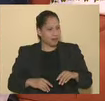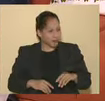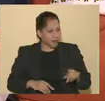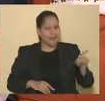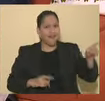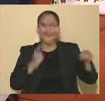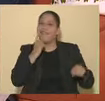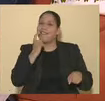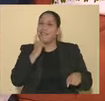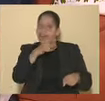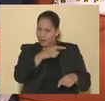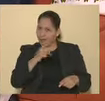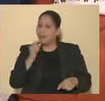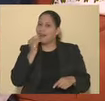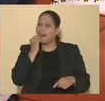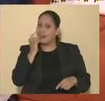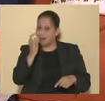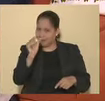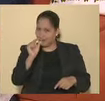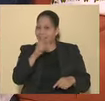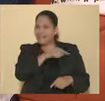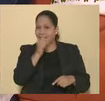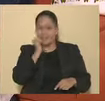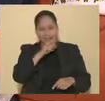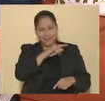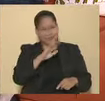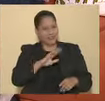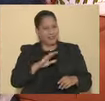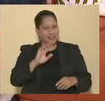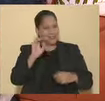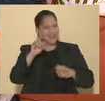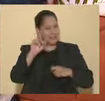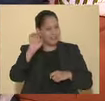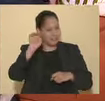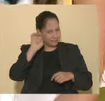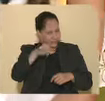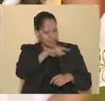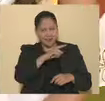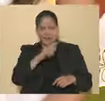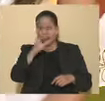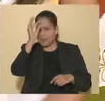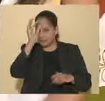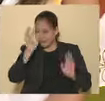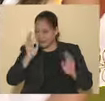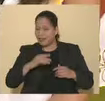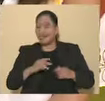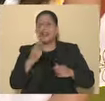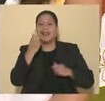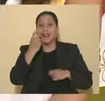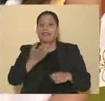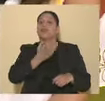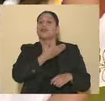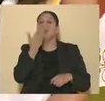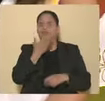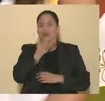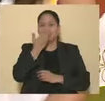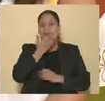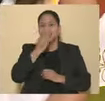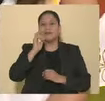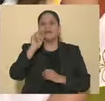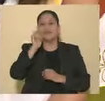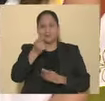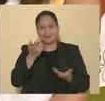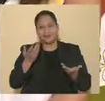conviene. Ahí sí ya no somos iguales. Y somos bien largos, es lo que pasa. Claro. Entonces, la tendencia